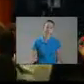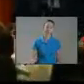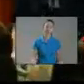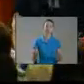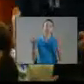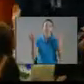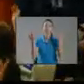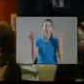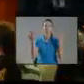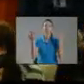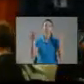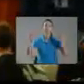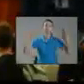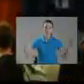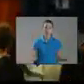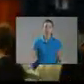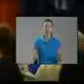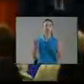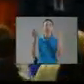Levántate,